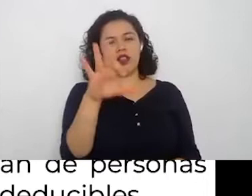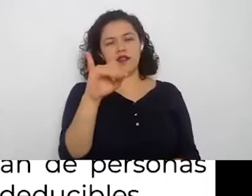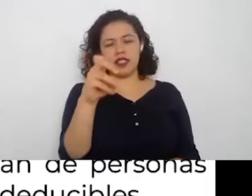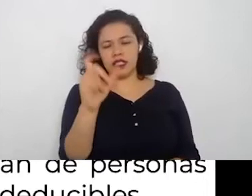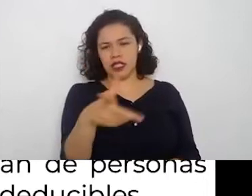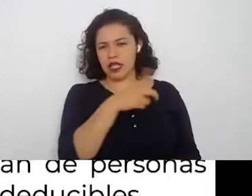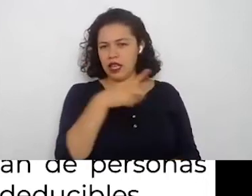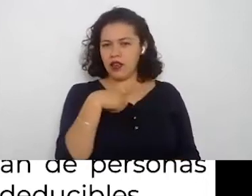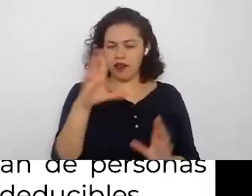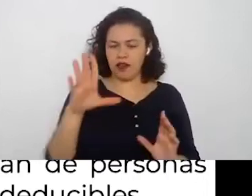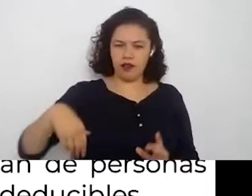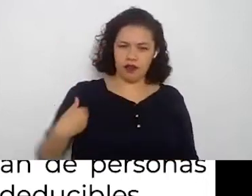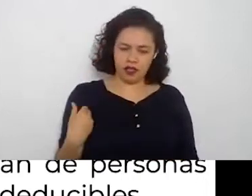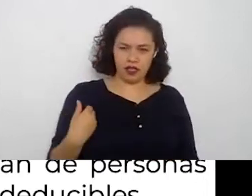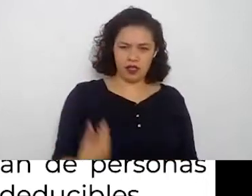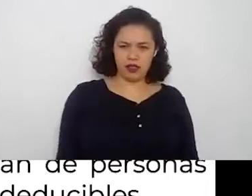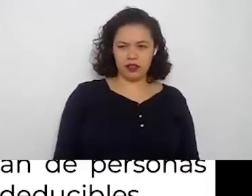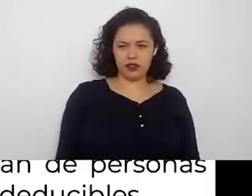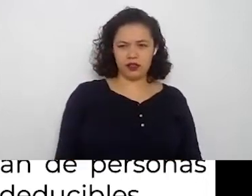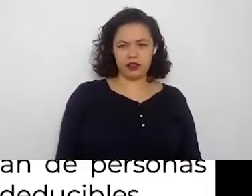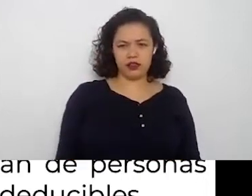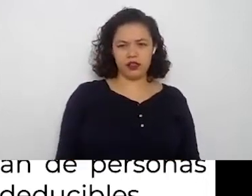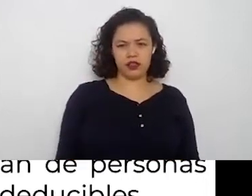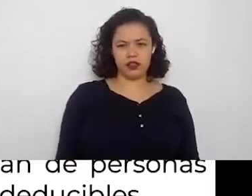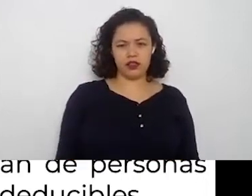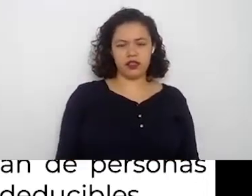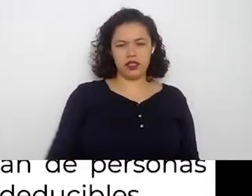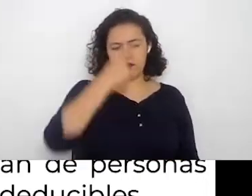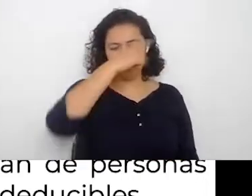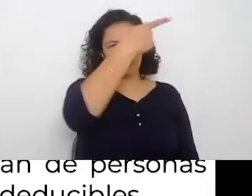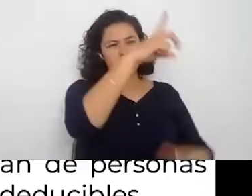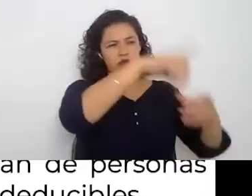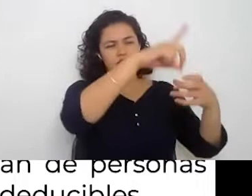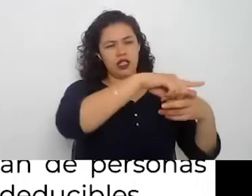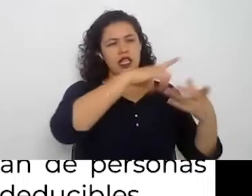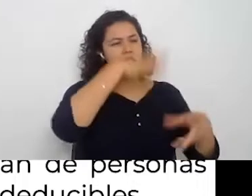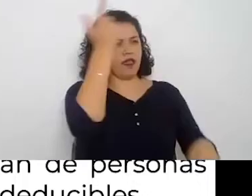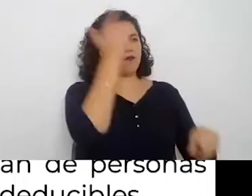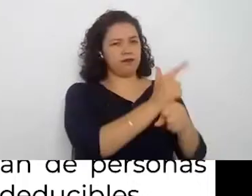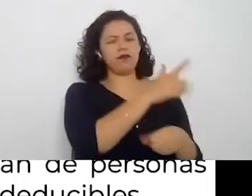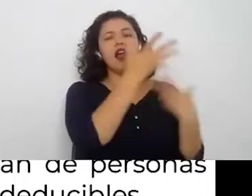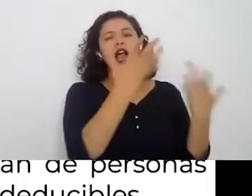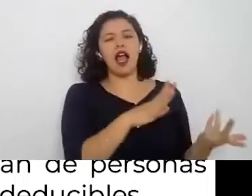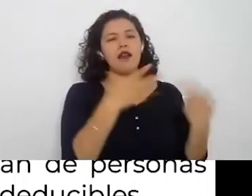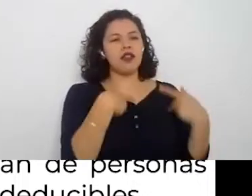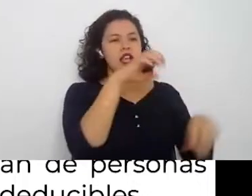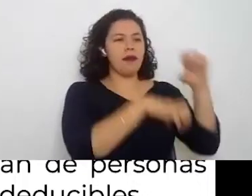sobre todo de su donante, que lo identifica como una persona física o moral